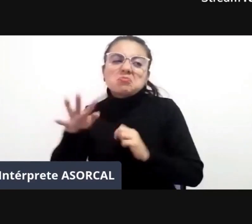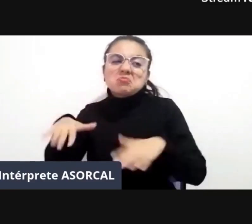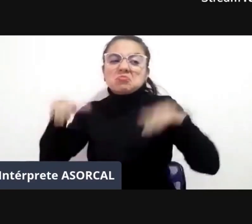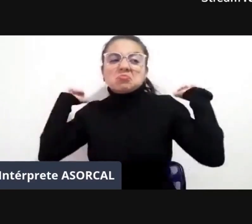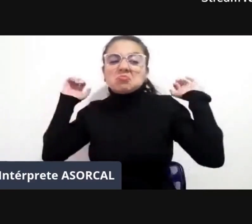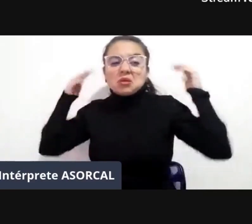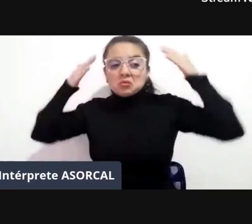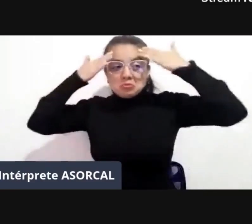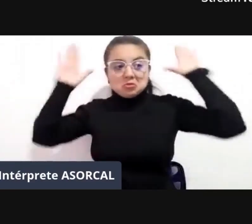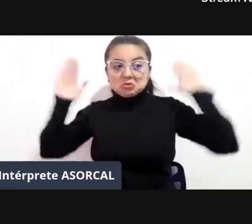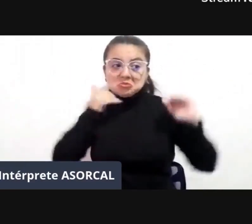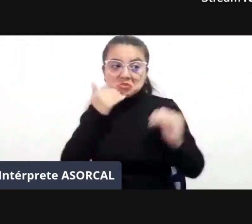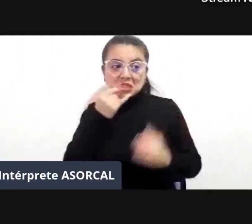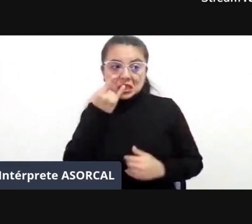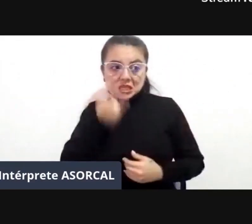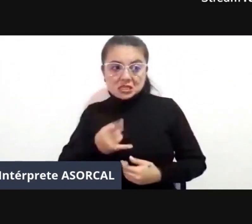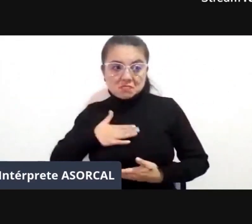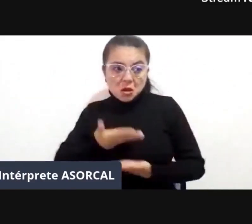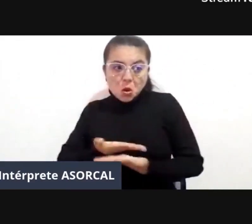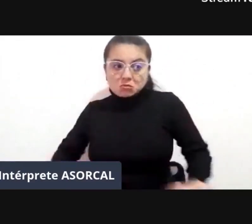Romero tuvo una